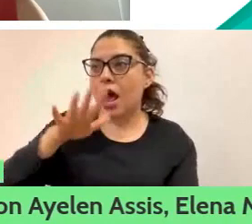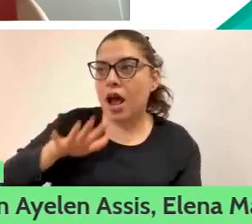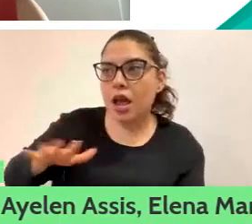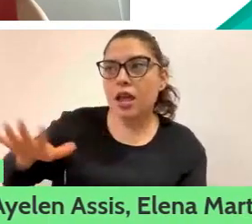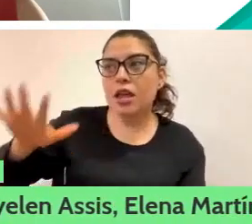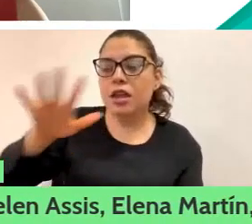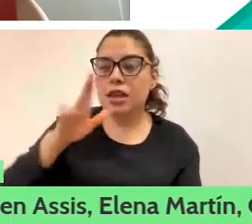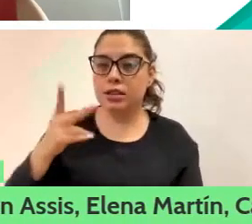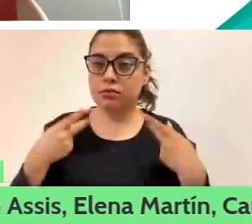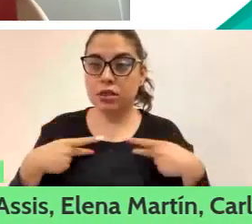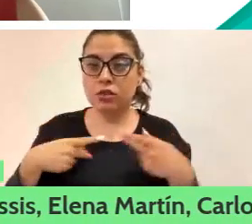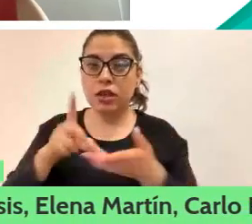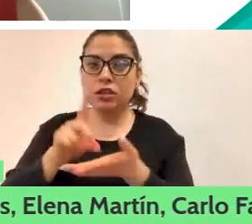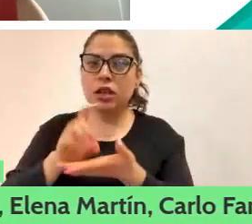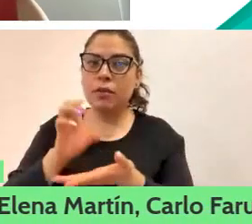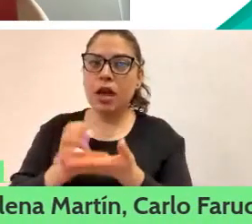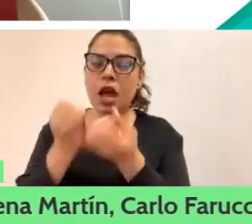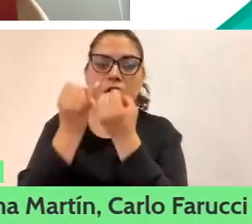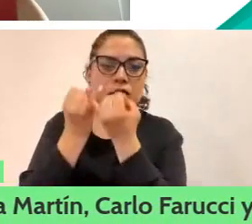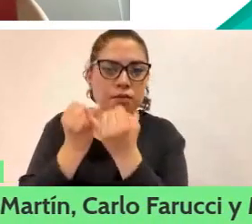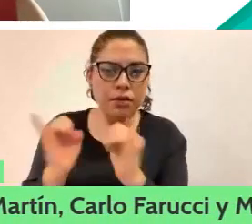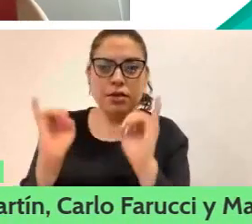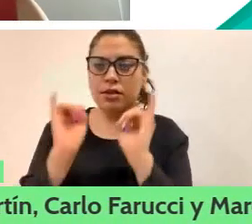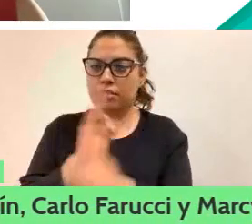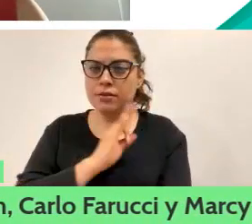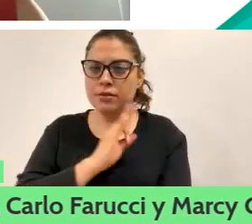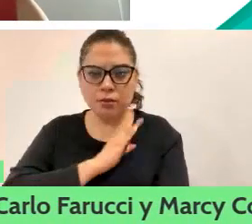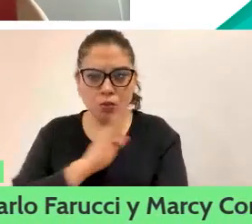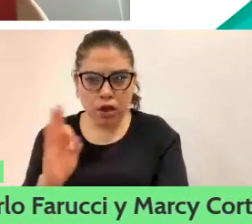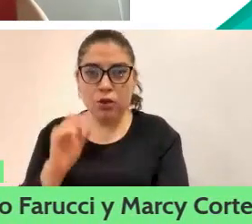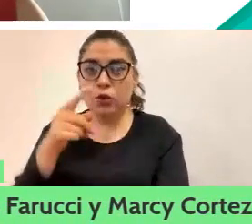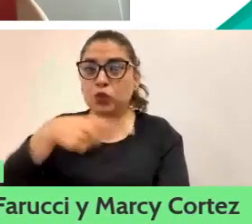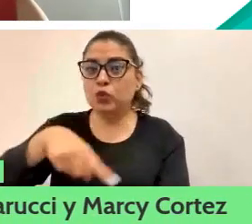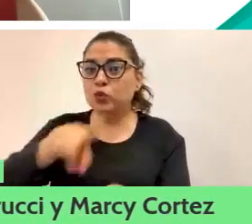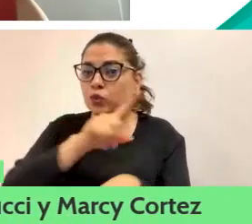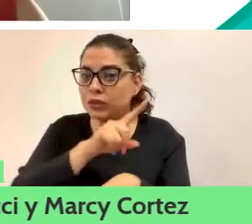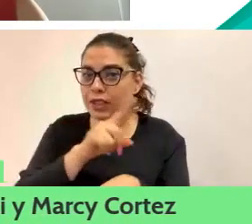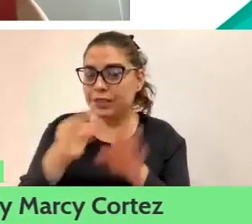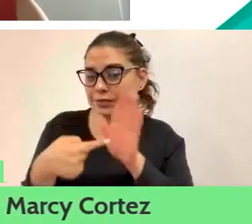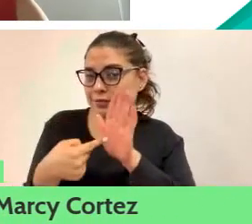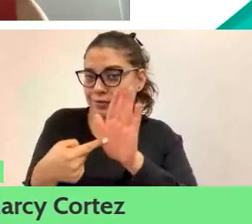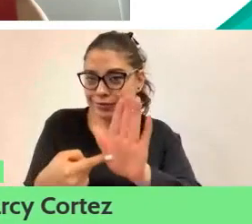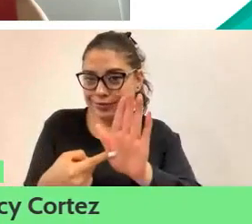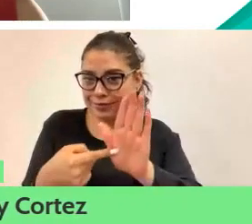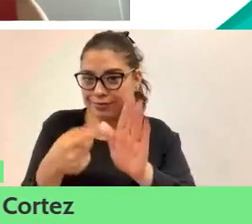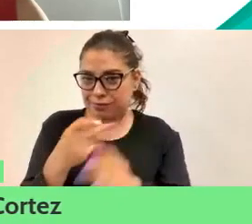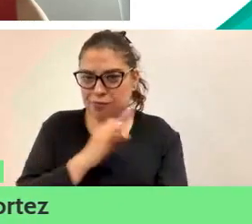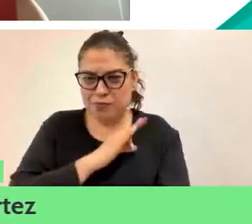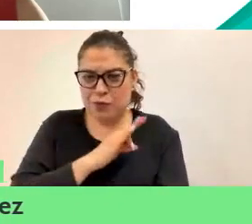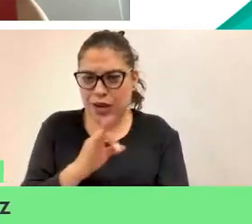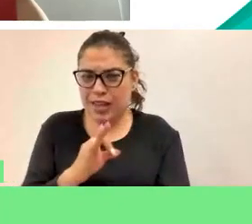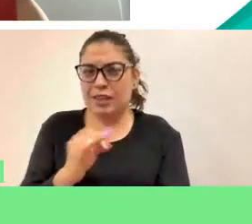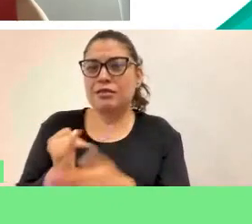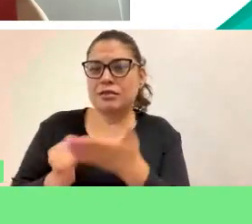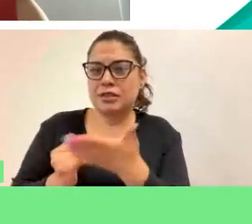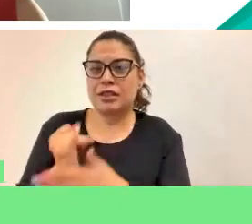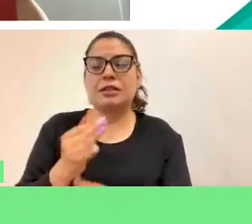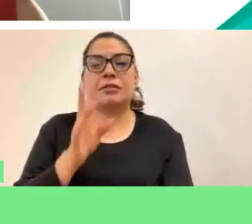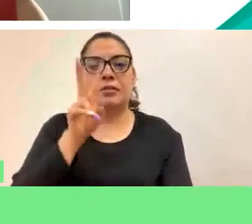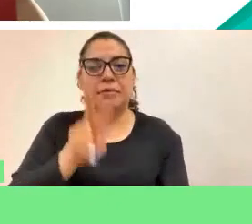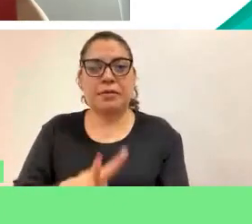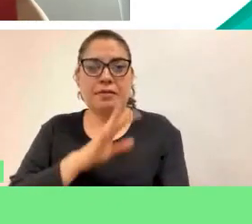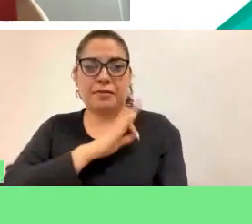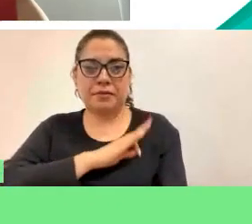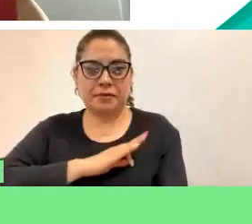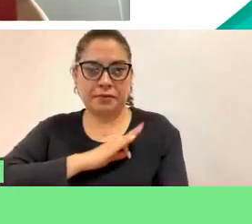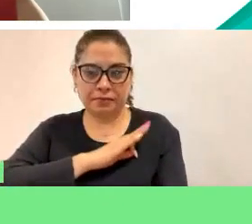solos y solas y se desenvuelvan como, bueno, como todos, ¿no? En la vida y puedan tomar decisiones. Así que felicitaciones, vamos a